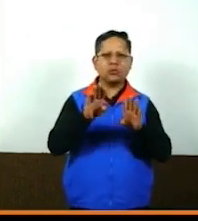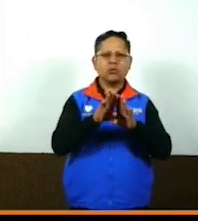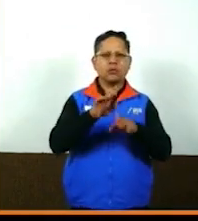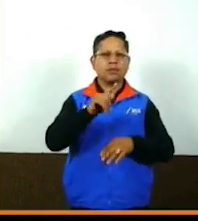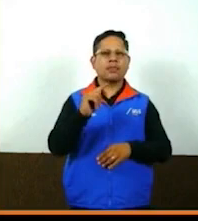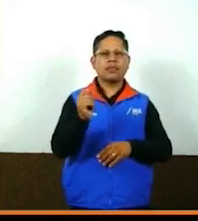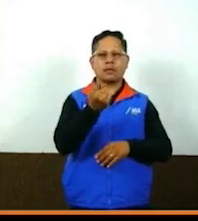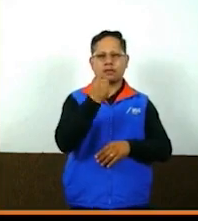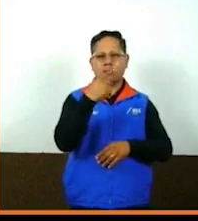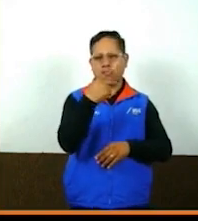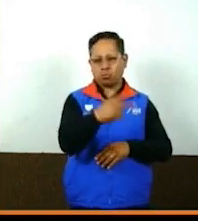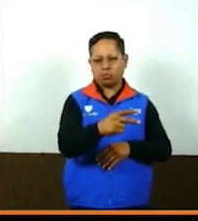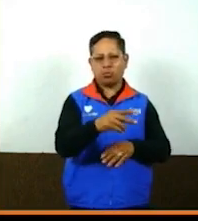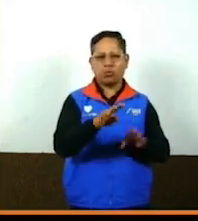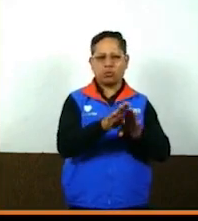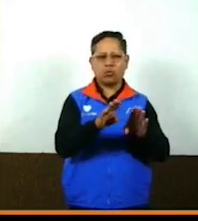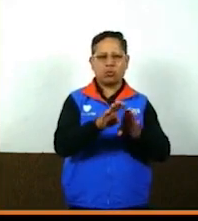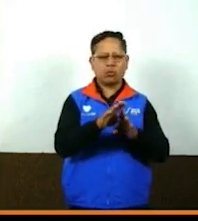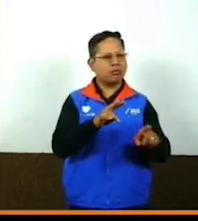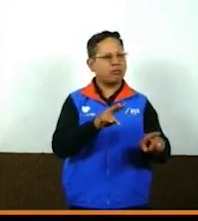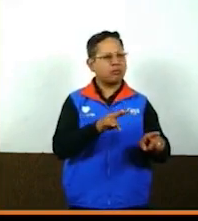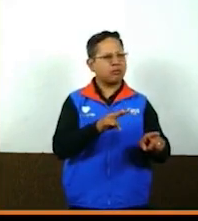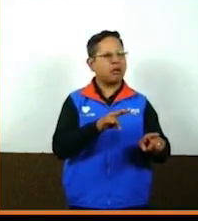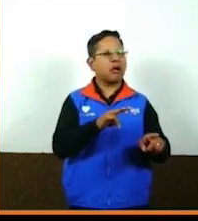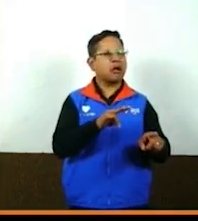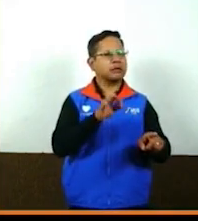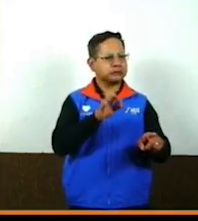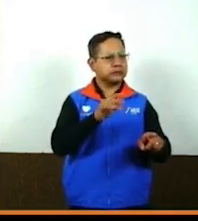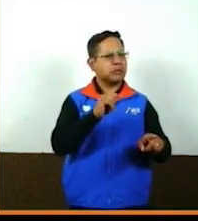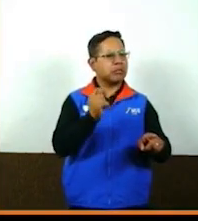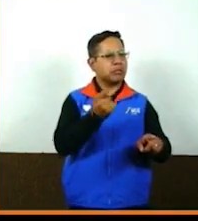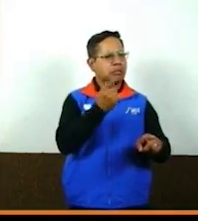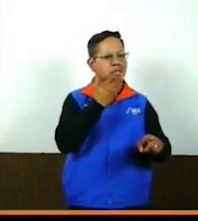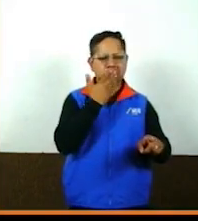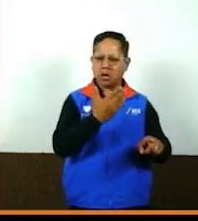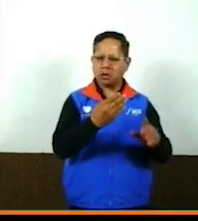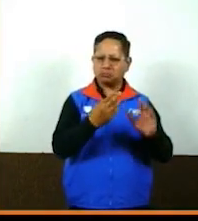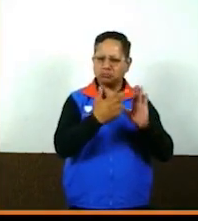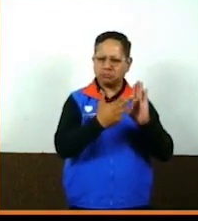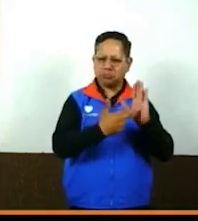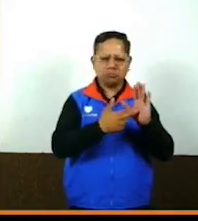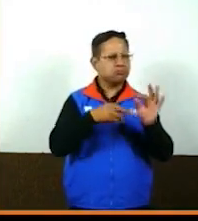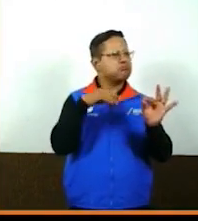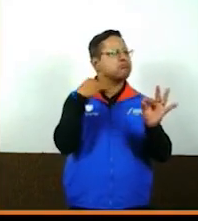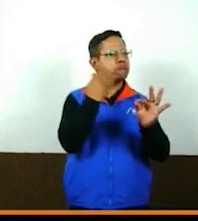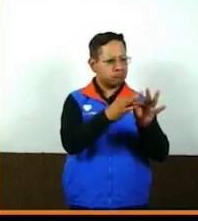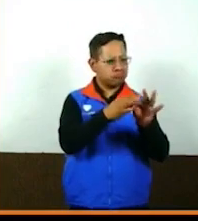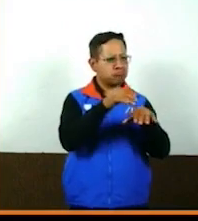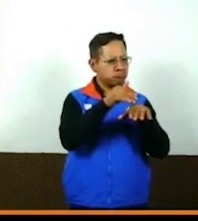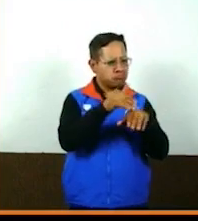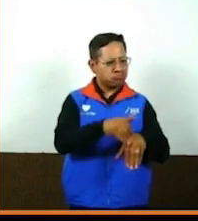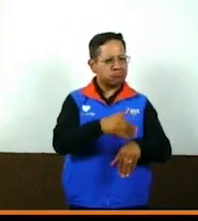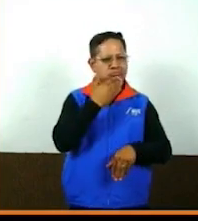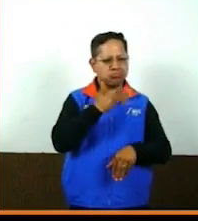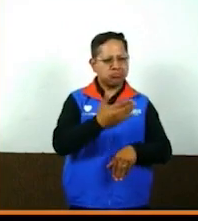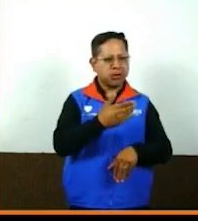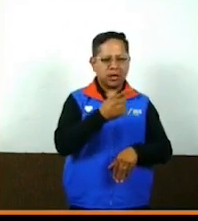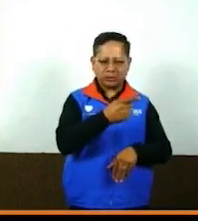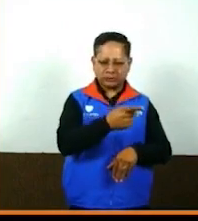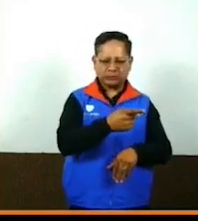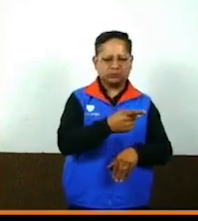técnica. ¿Okay? El proveedor cumple técnicamente y está perfecto. Puede ser un